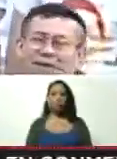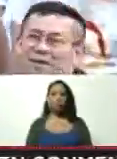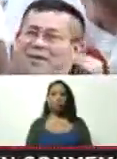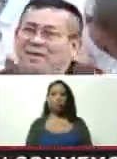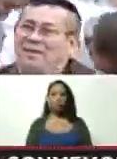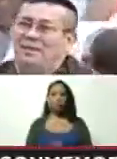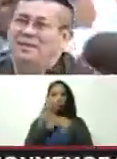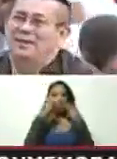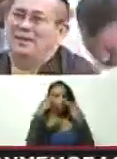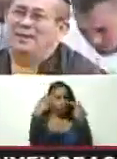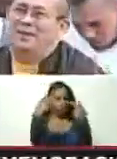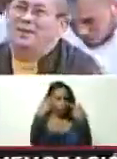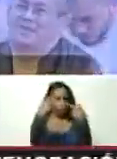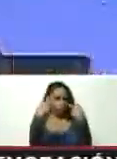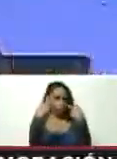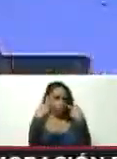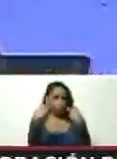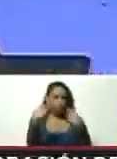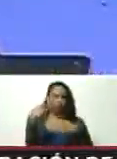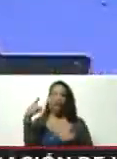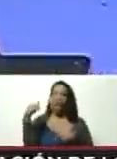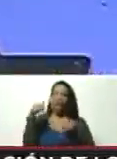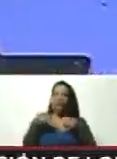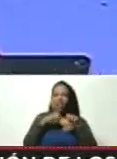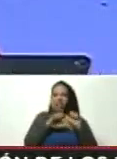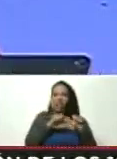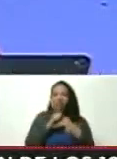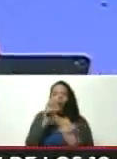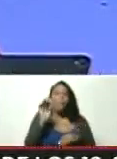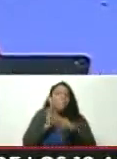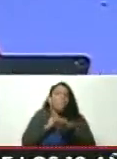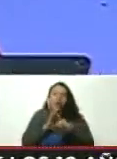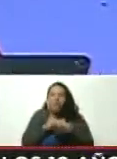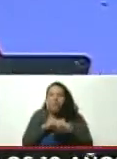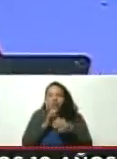Mira, ese no pasa de este siglo.